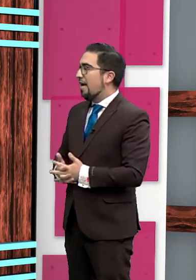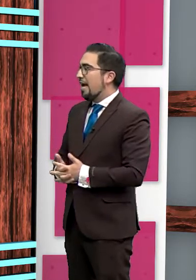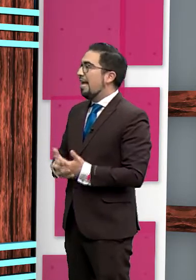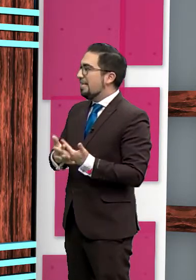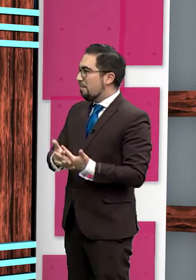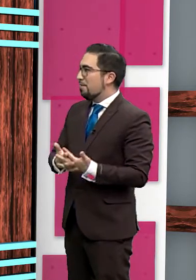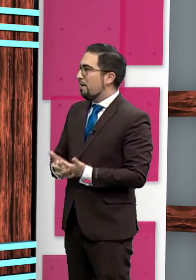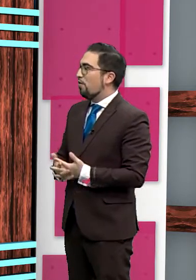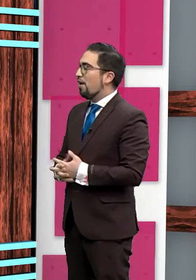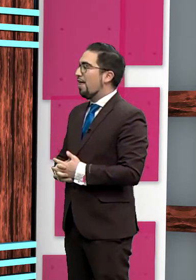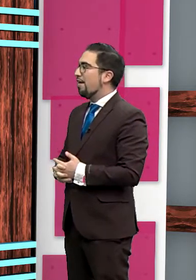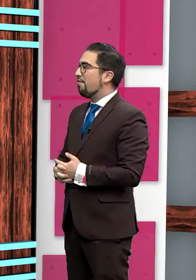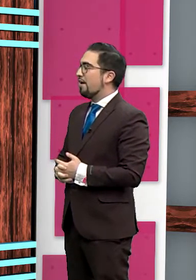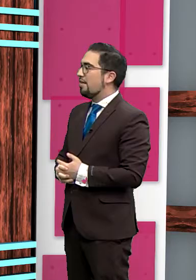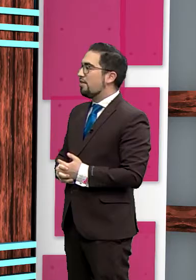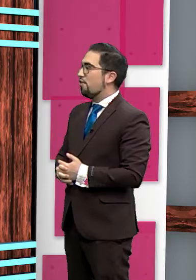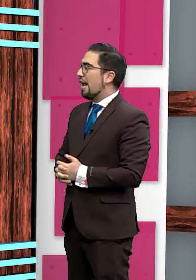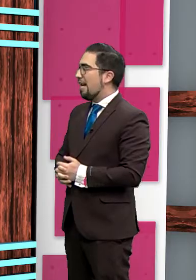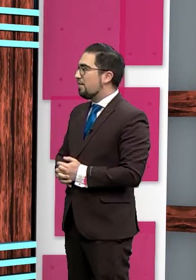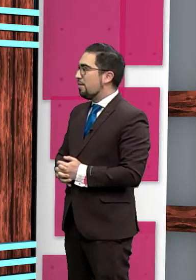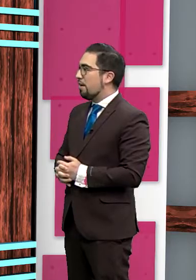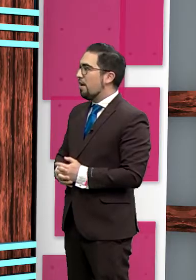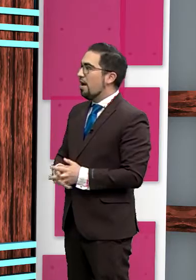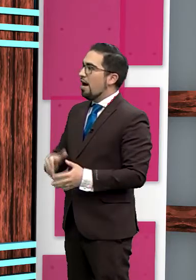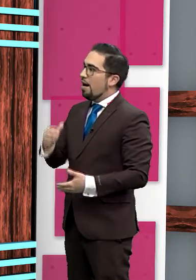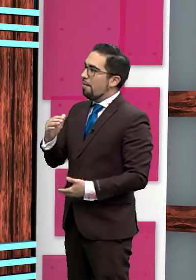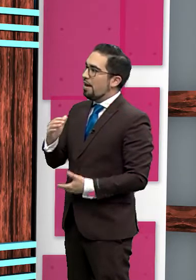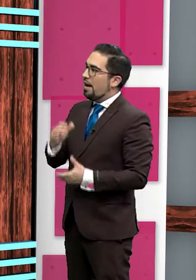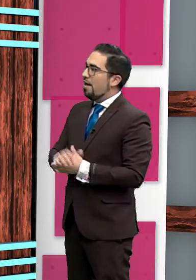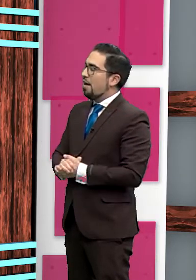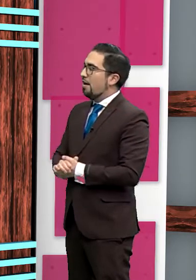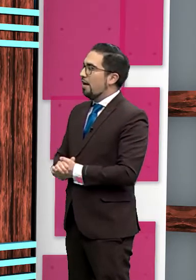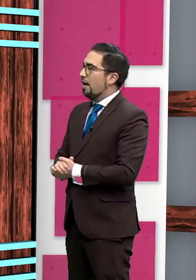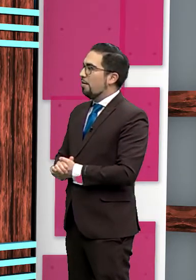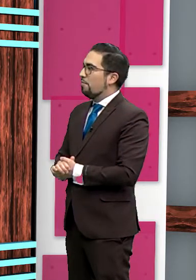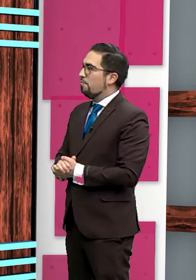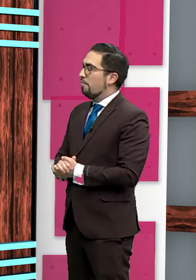que en esa misma jornada el señor Larrach también había